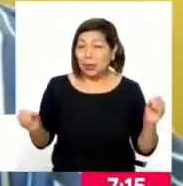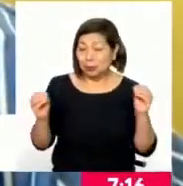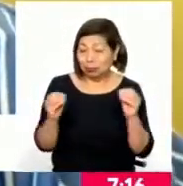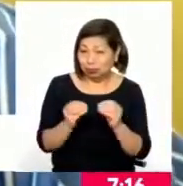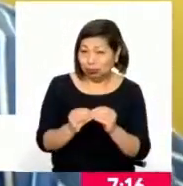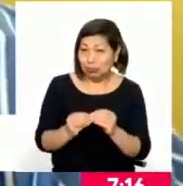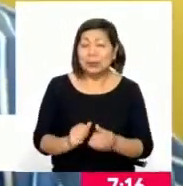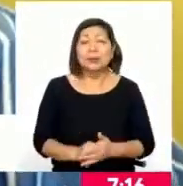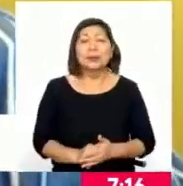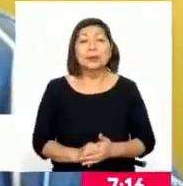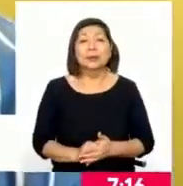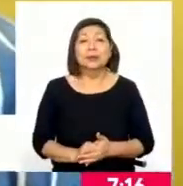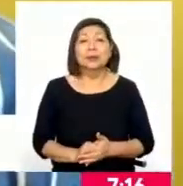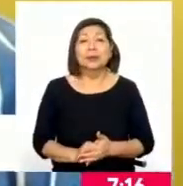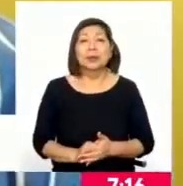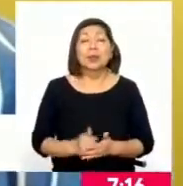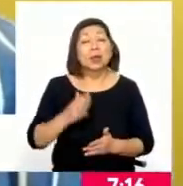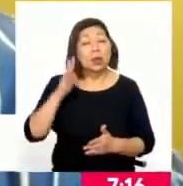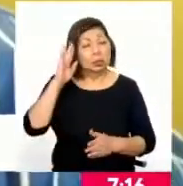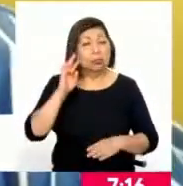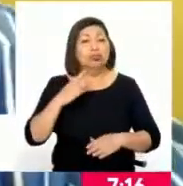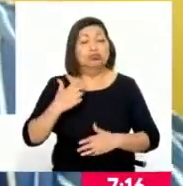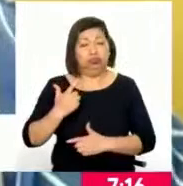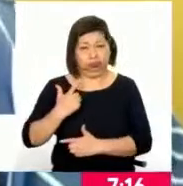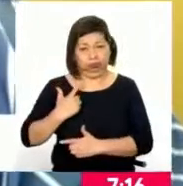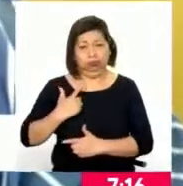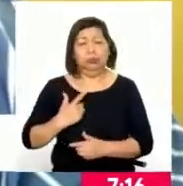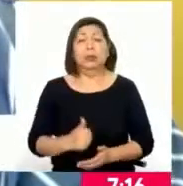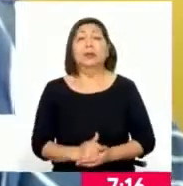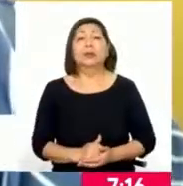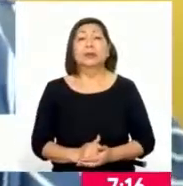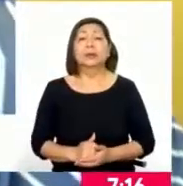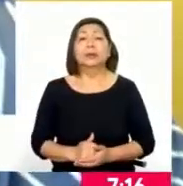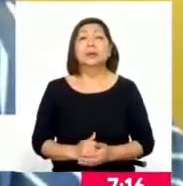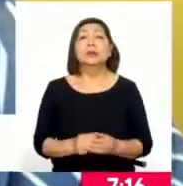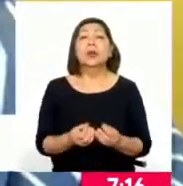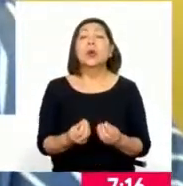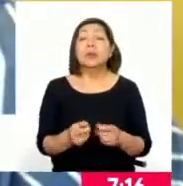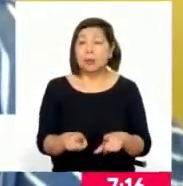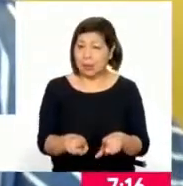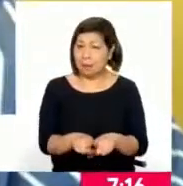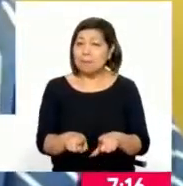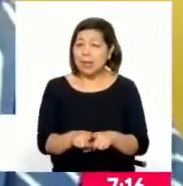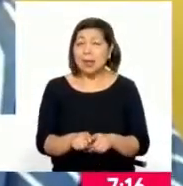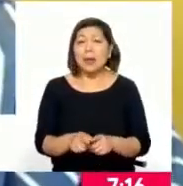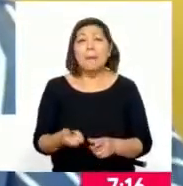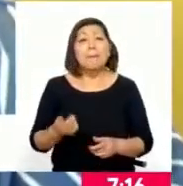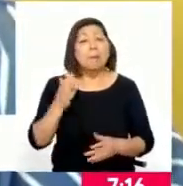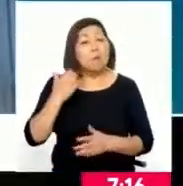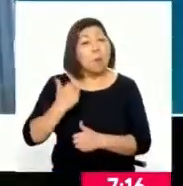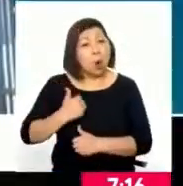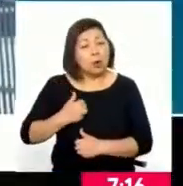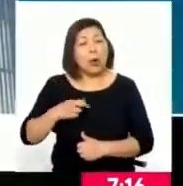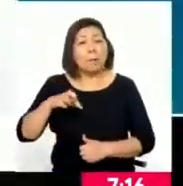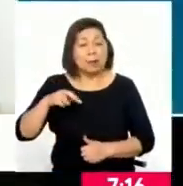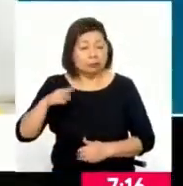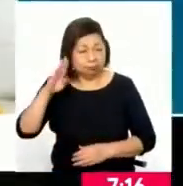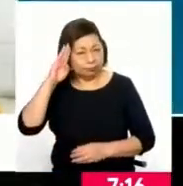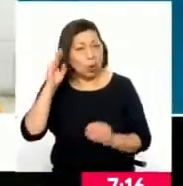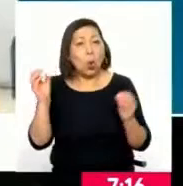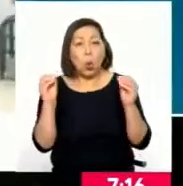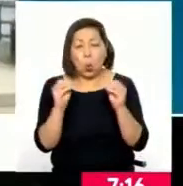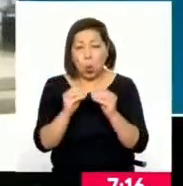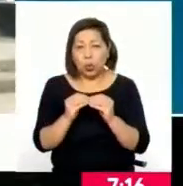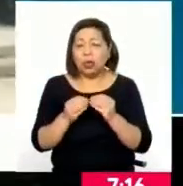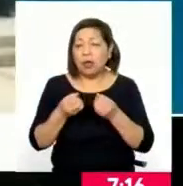República, del Comandante General de las Fuerzas Armadas y también de las Fuerzas Policiales y